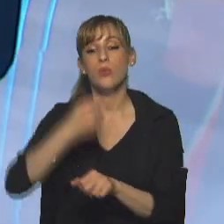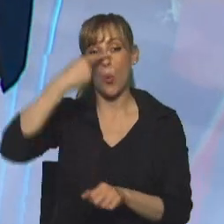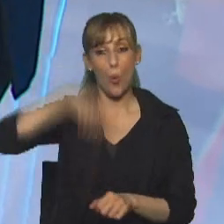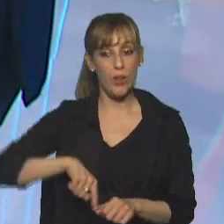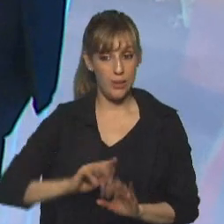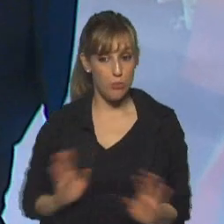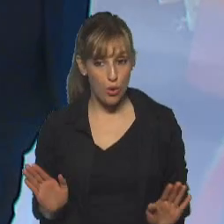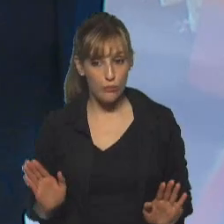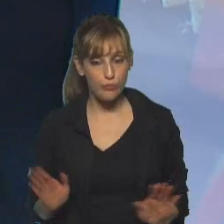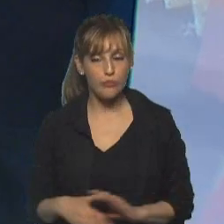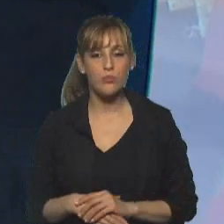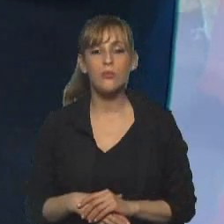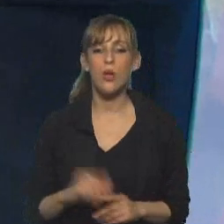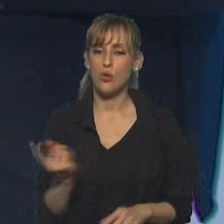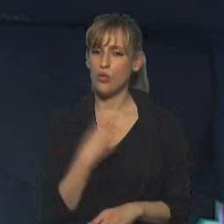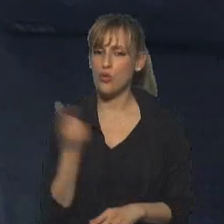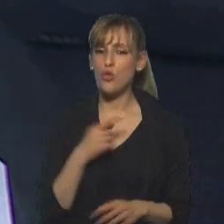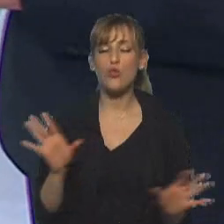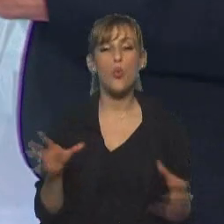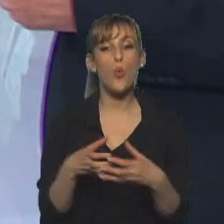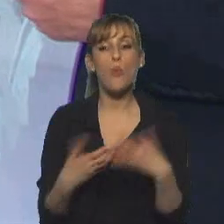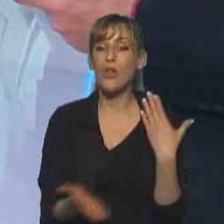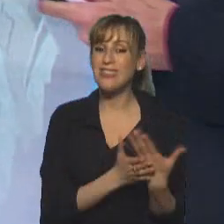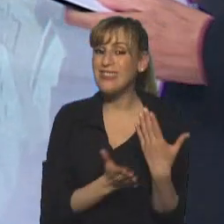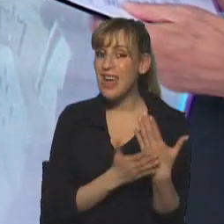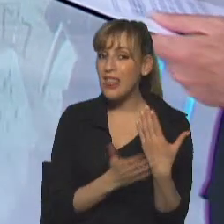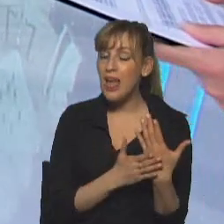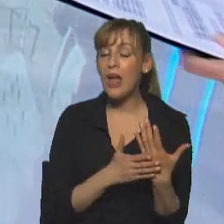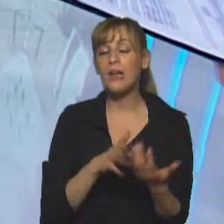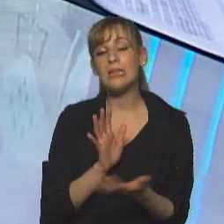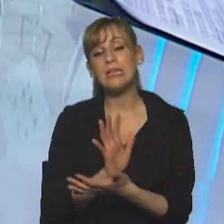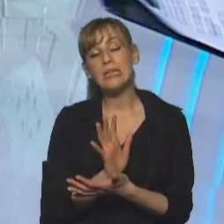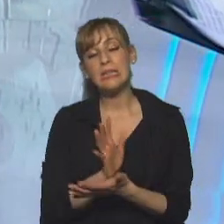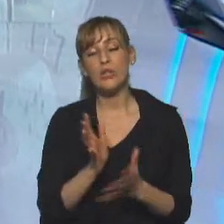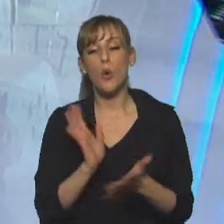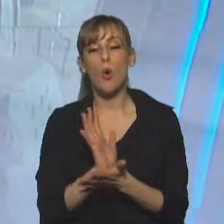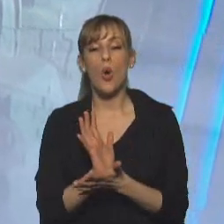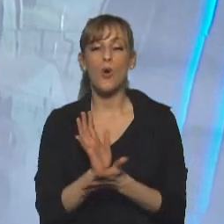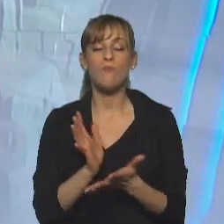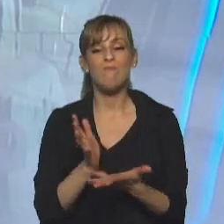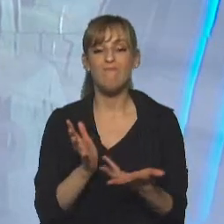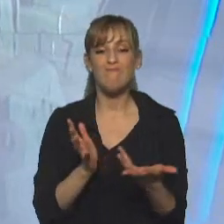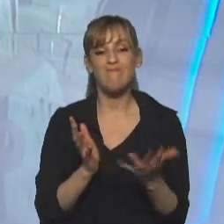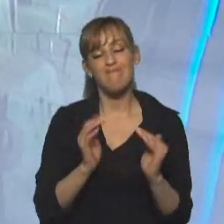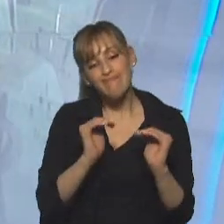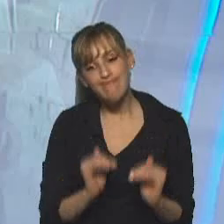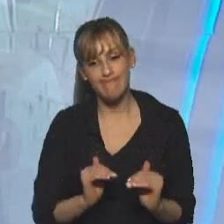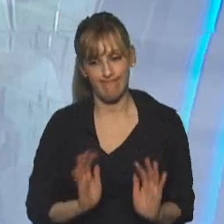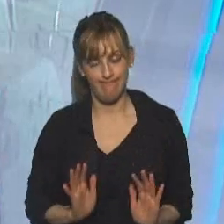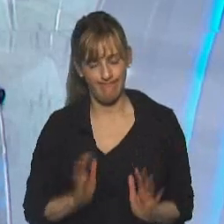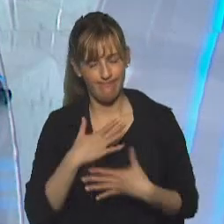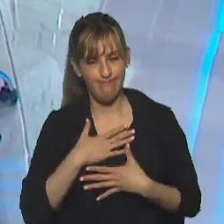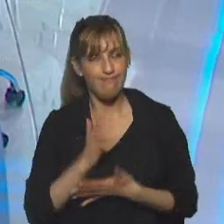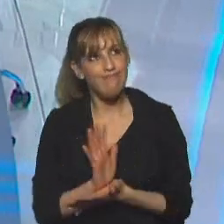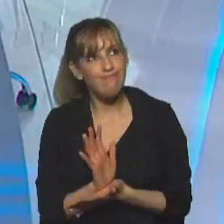efectivamente hemos sido laxos como izquierda en entender el rol que juegan las comunicaciones hoy día, ¿no? Y por lo tanto tenemos una deuda